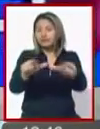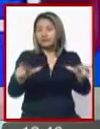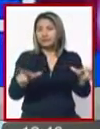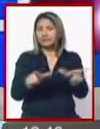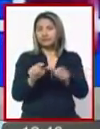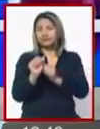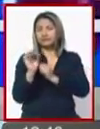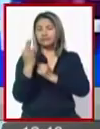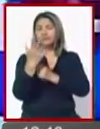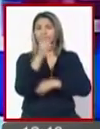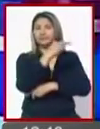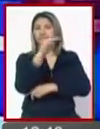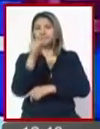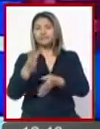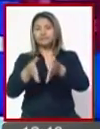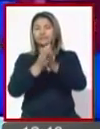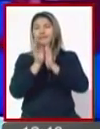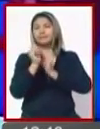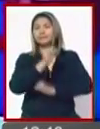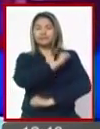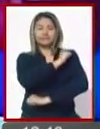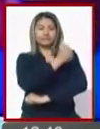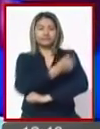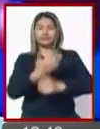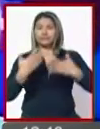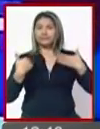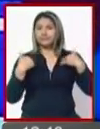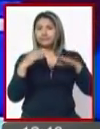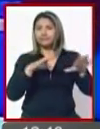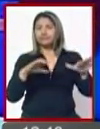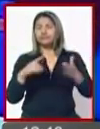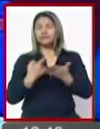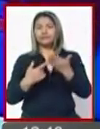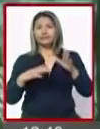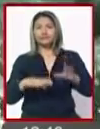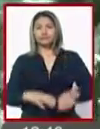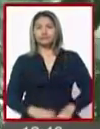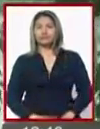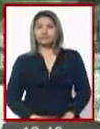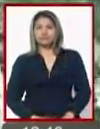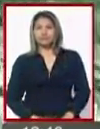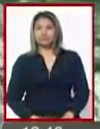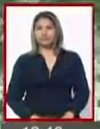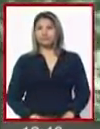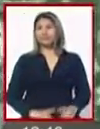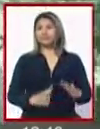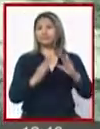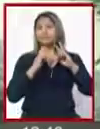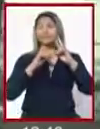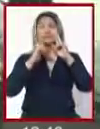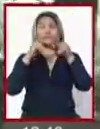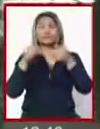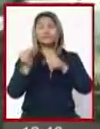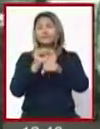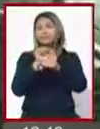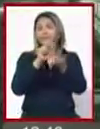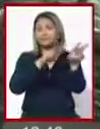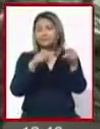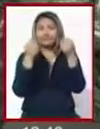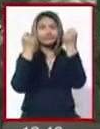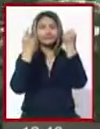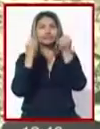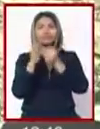del cordón ecológico. Piden a las autoridades municipales tomar acciones sobre este tema. Los cabañeros se sorprendieron al ver